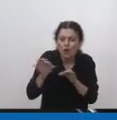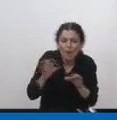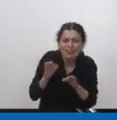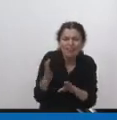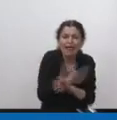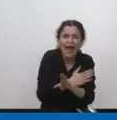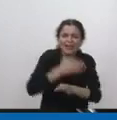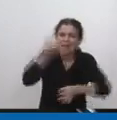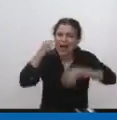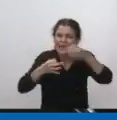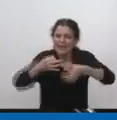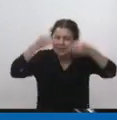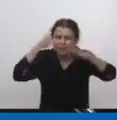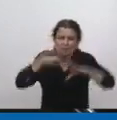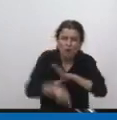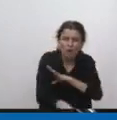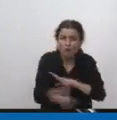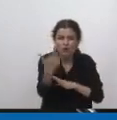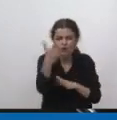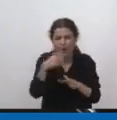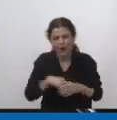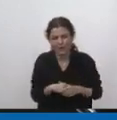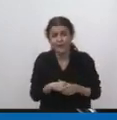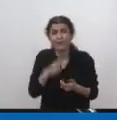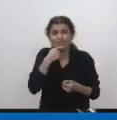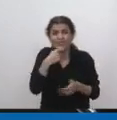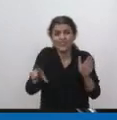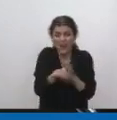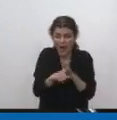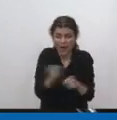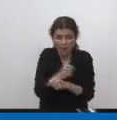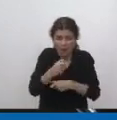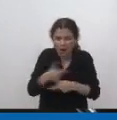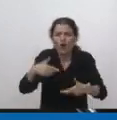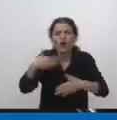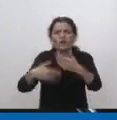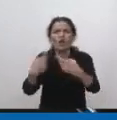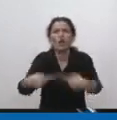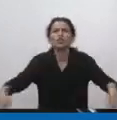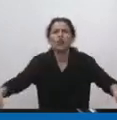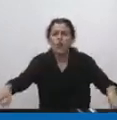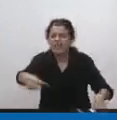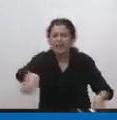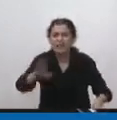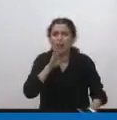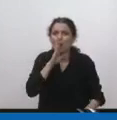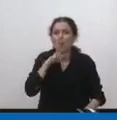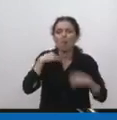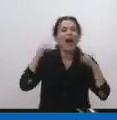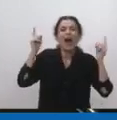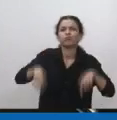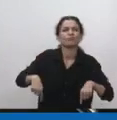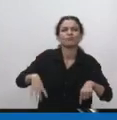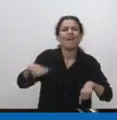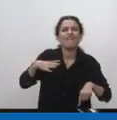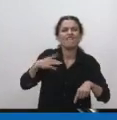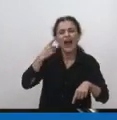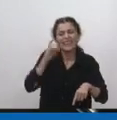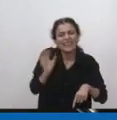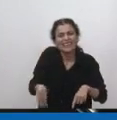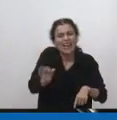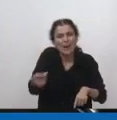y cualitativamente los efectos que van a producir y que están produciendo en